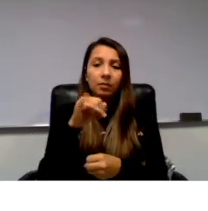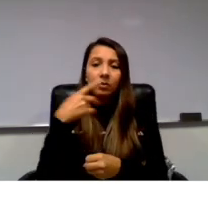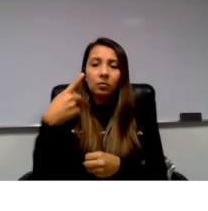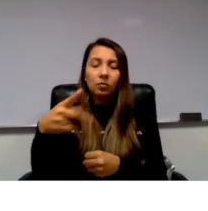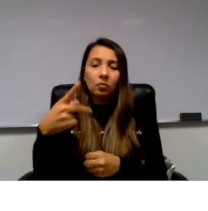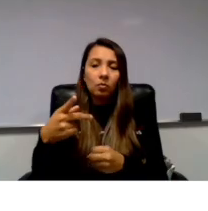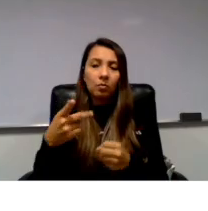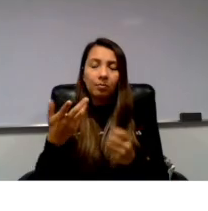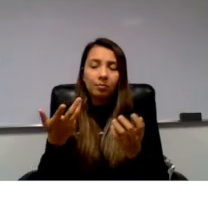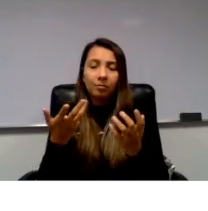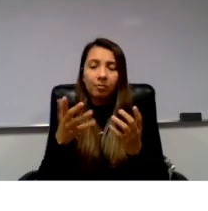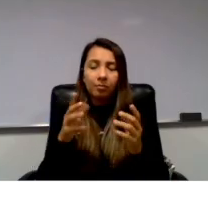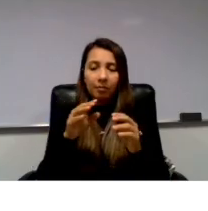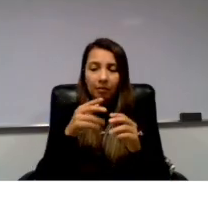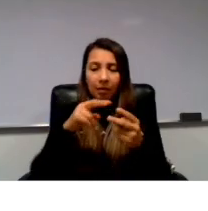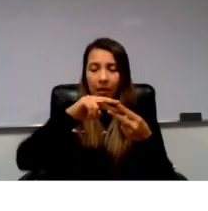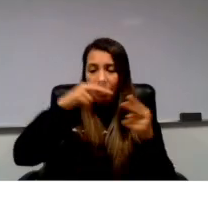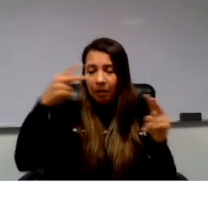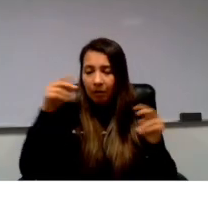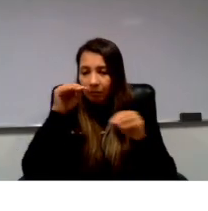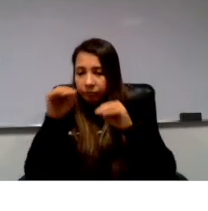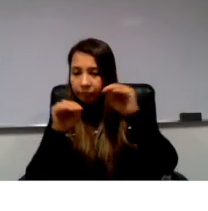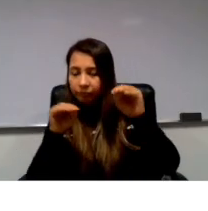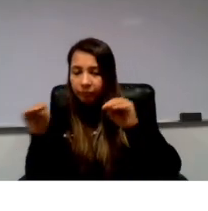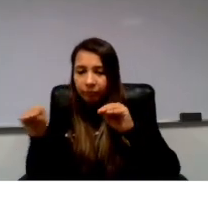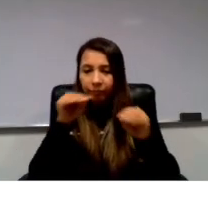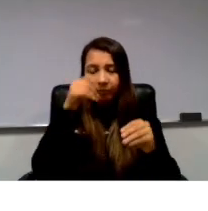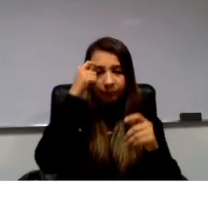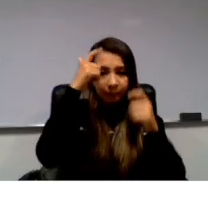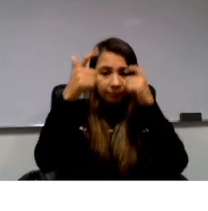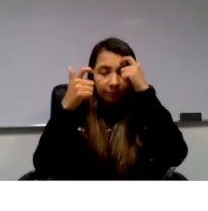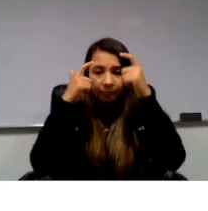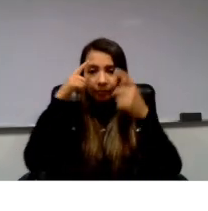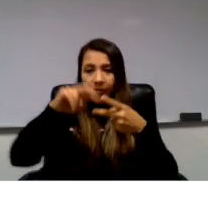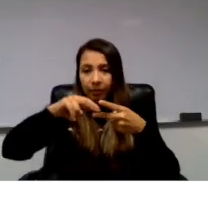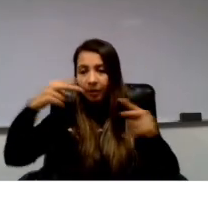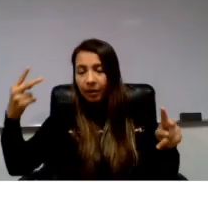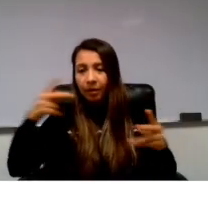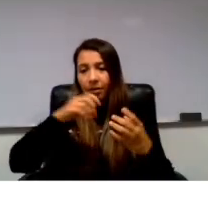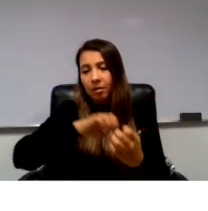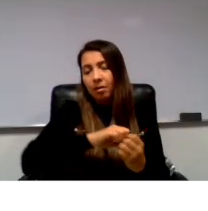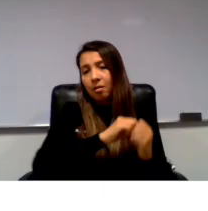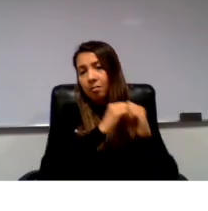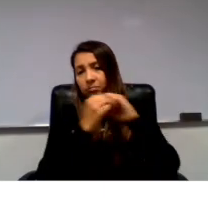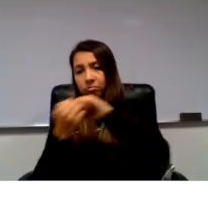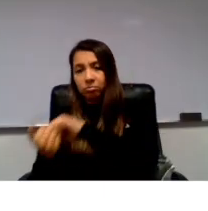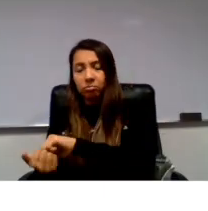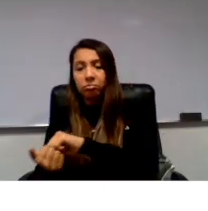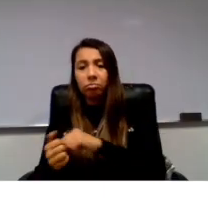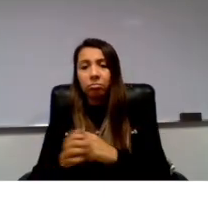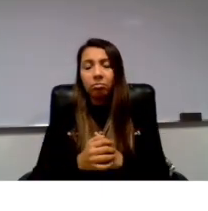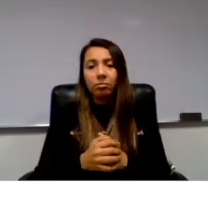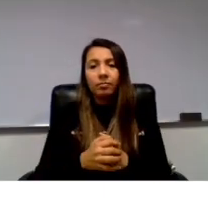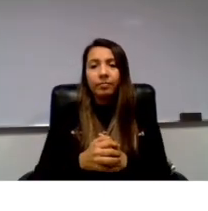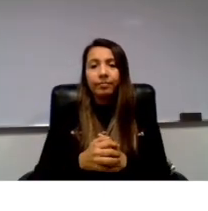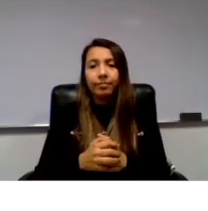papel moviendo genes, reinventando genes, ¿no? Evolucionando genes, ¿no?